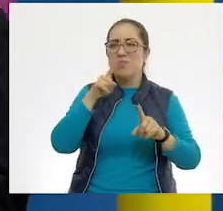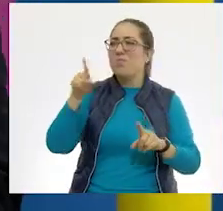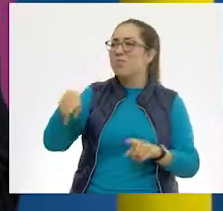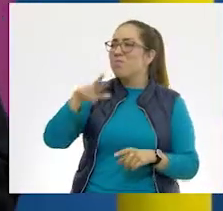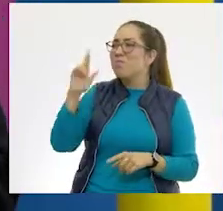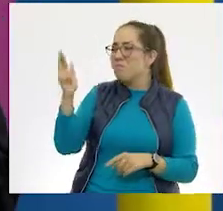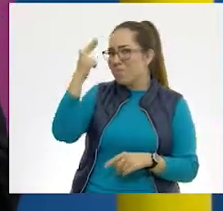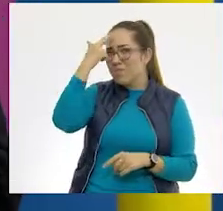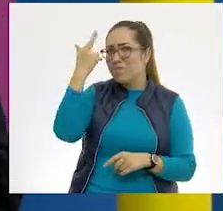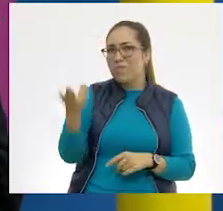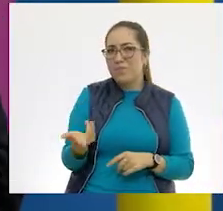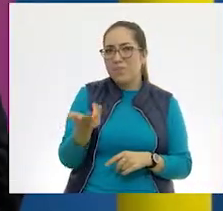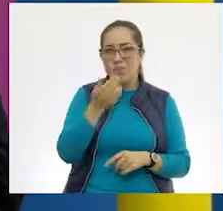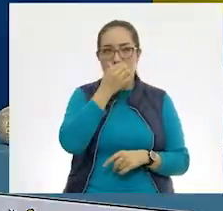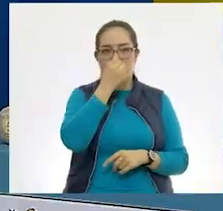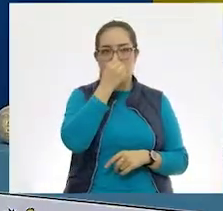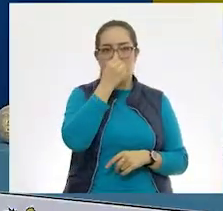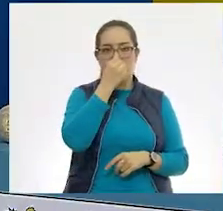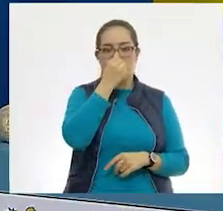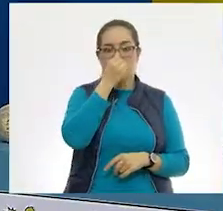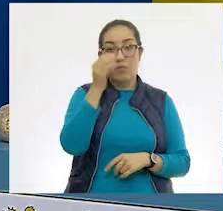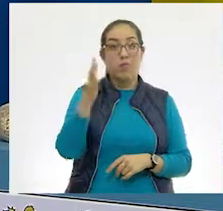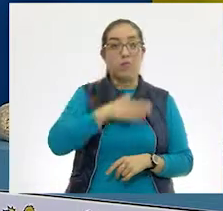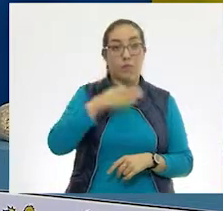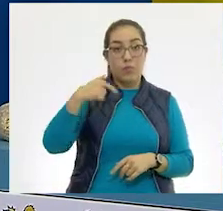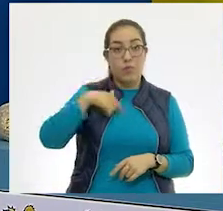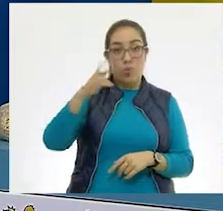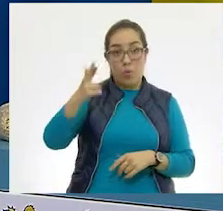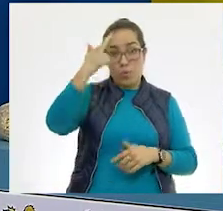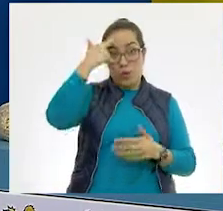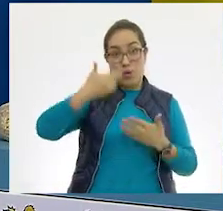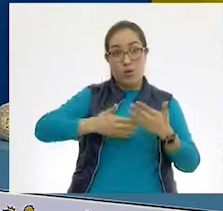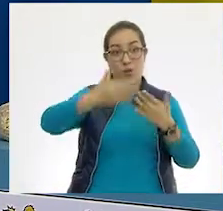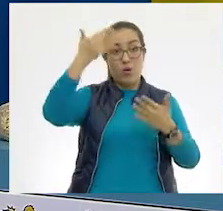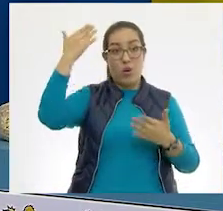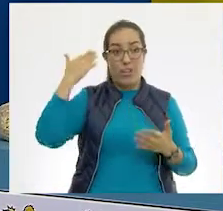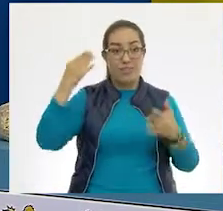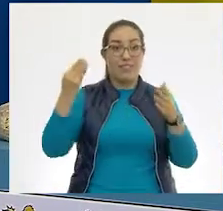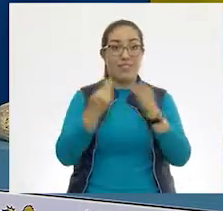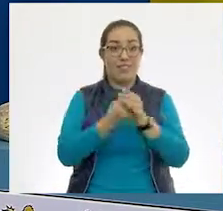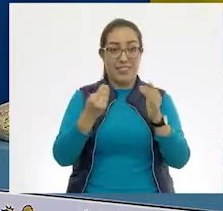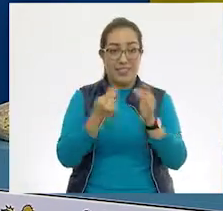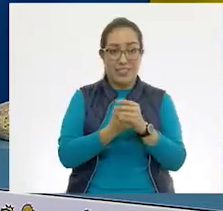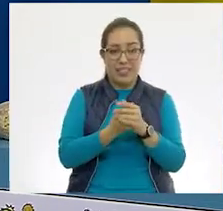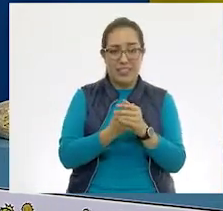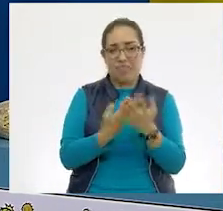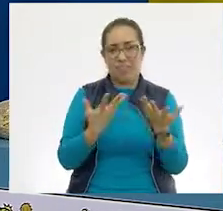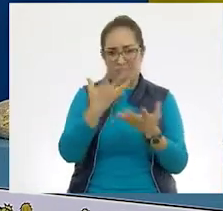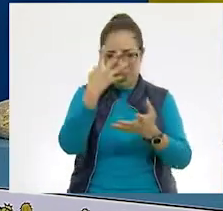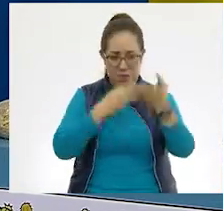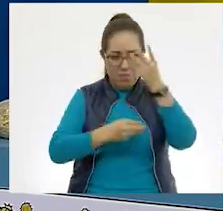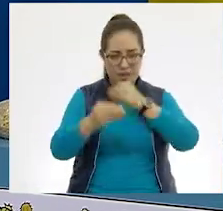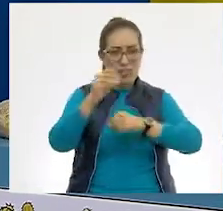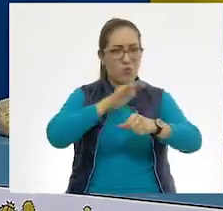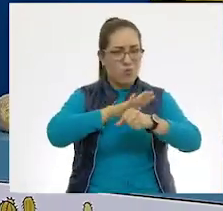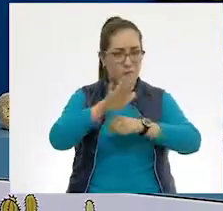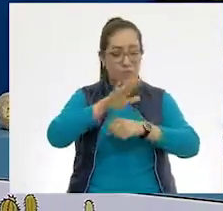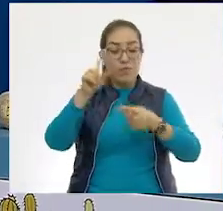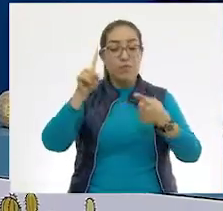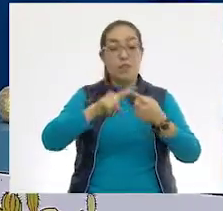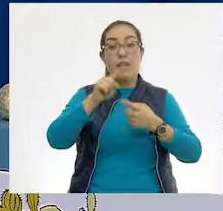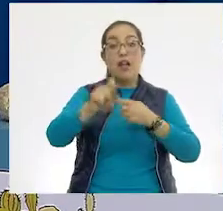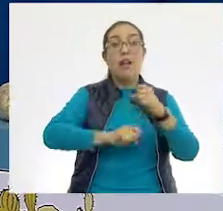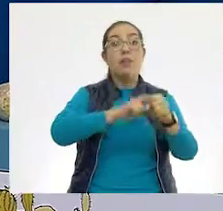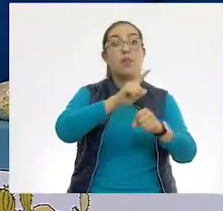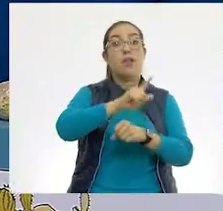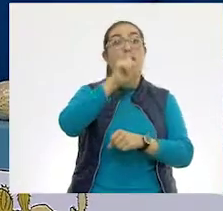acuerdas? Bueno, vamos a ver. En clases pasadas, maestro, aprendimos, entre otras cosas, que los animales son